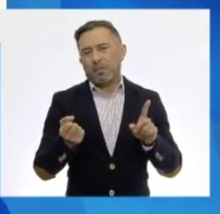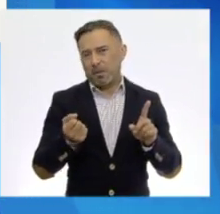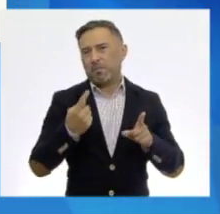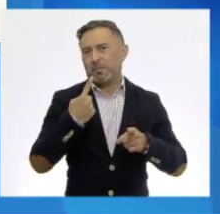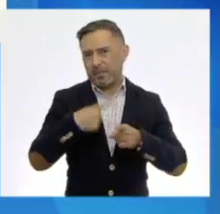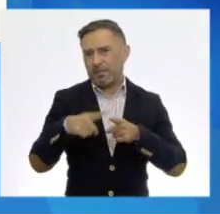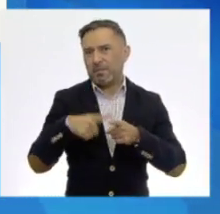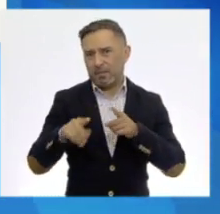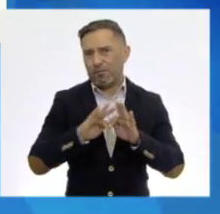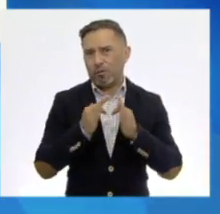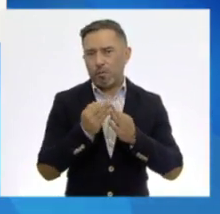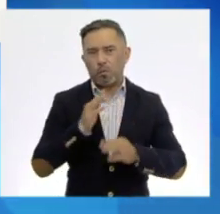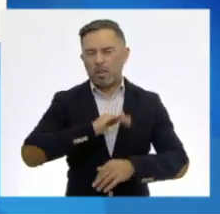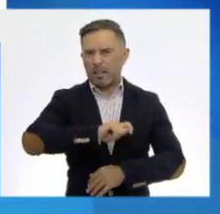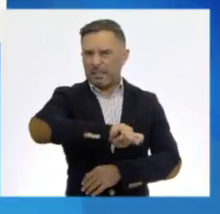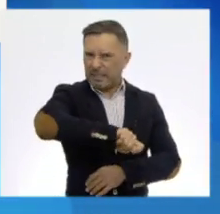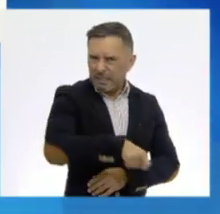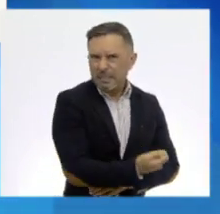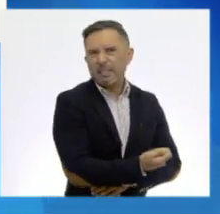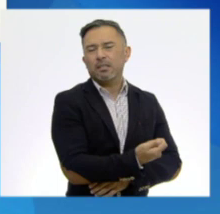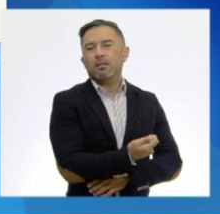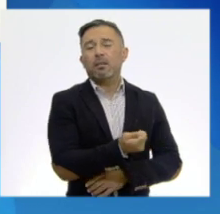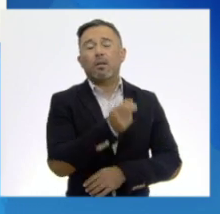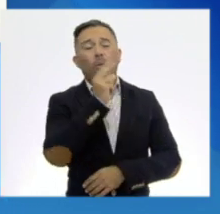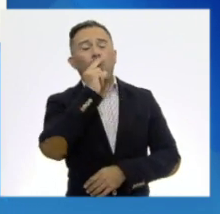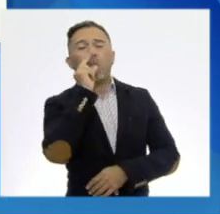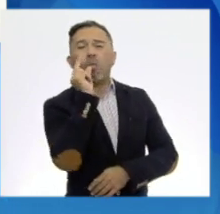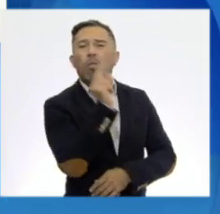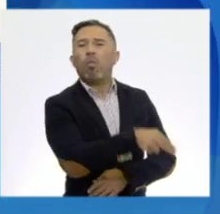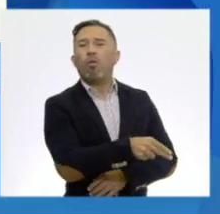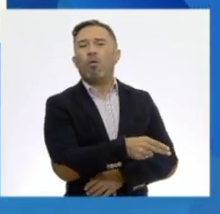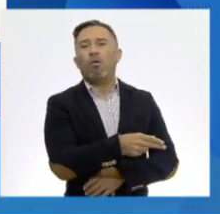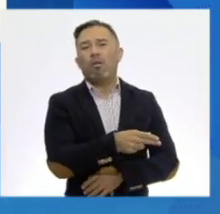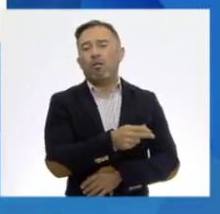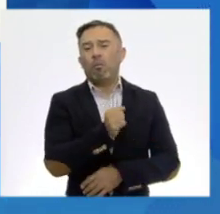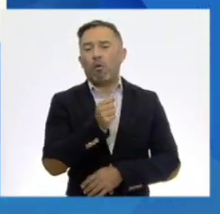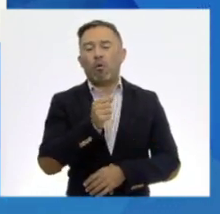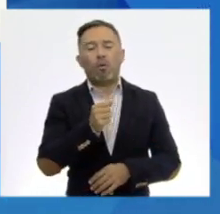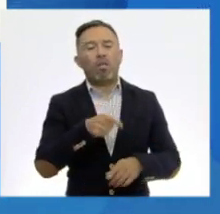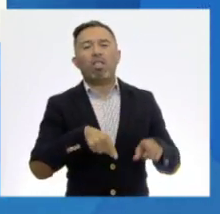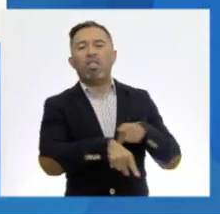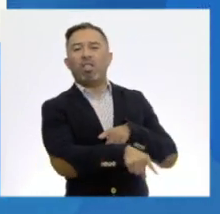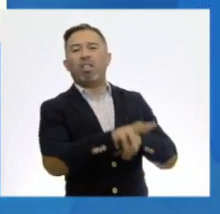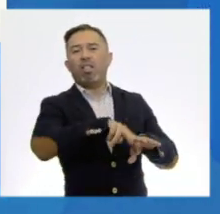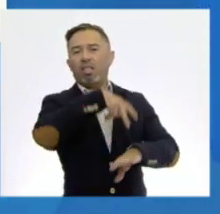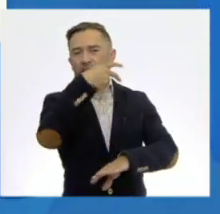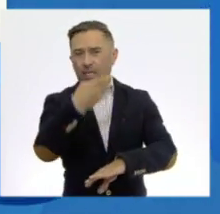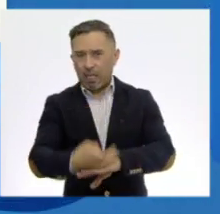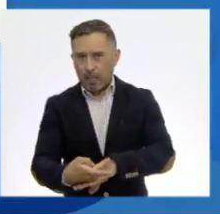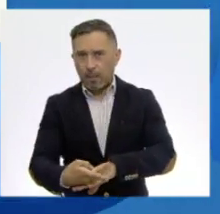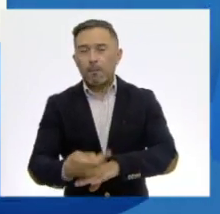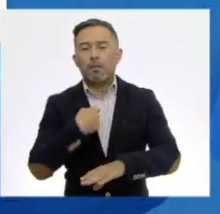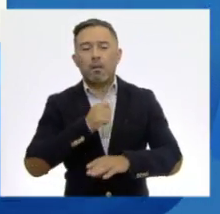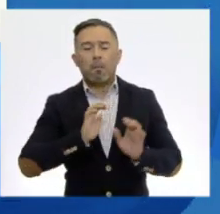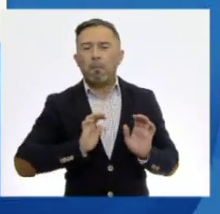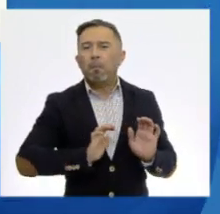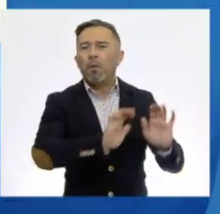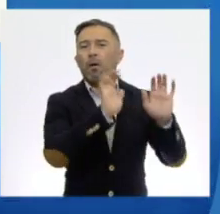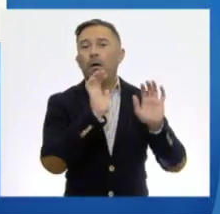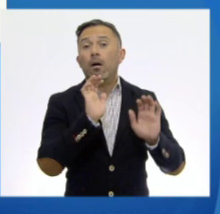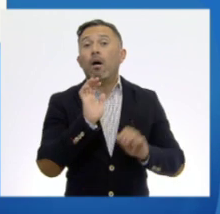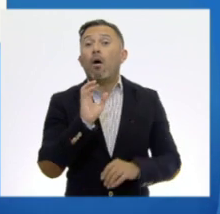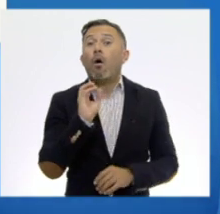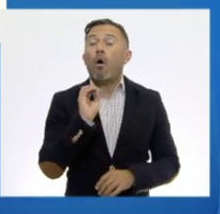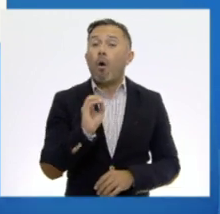patear, pellizcar, escupir, hacer tropezar, empujar o bien